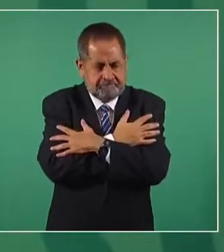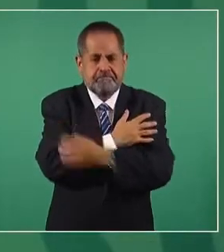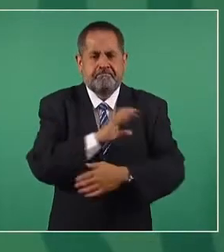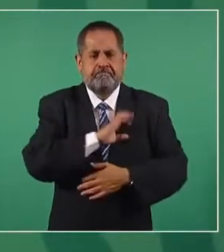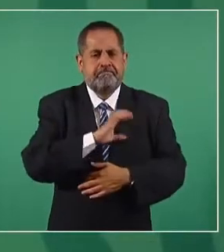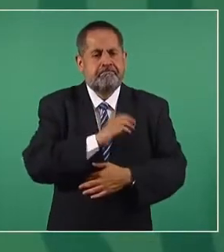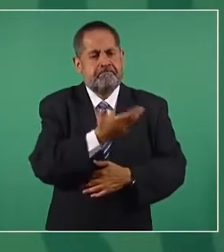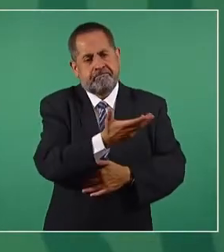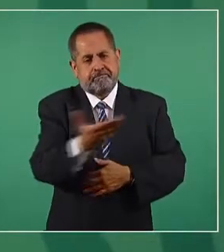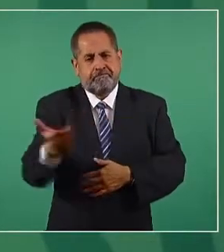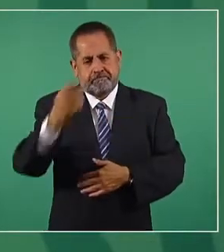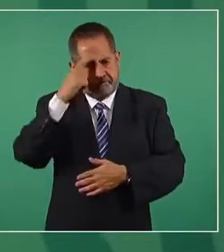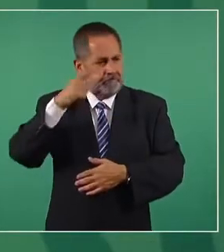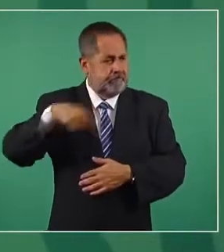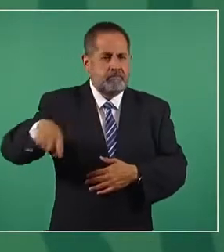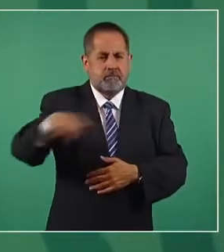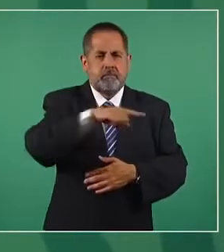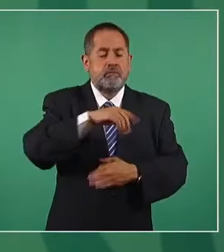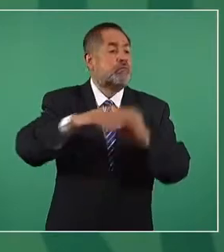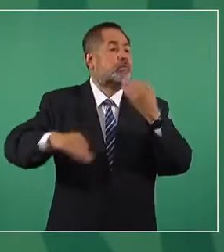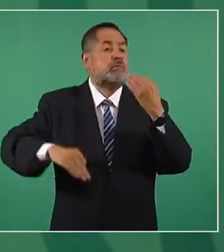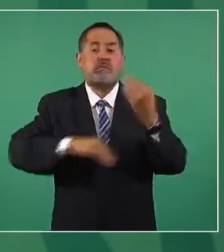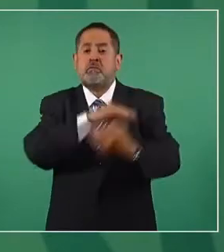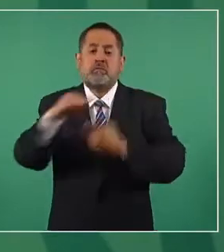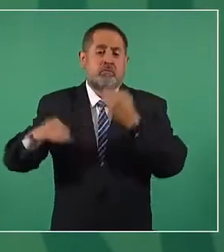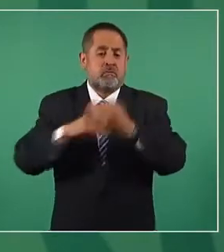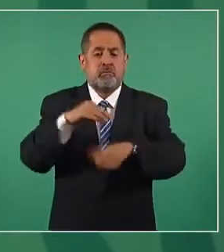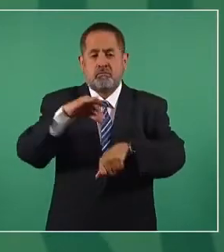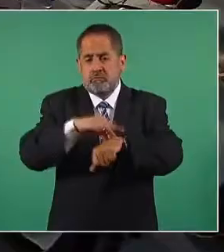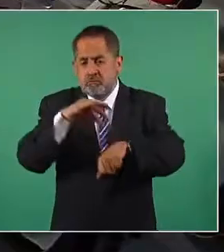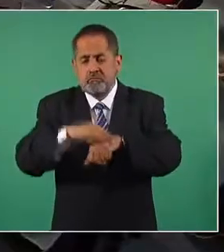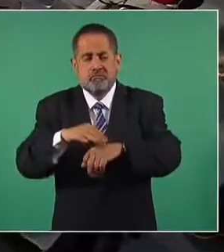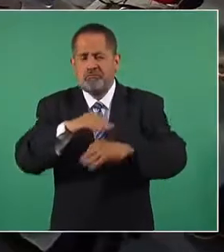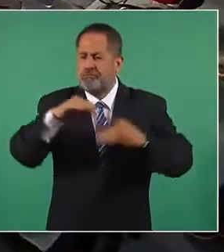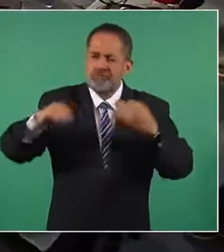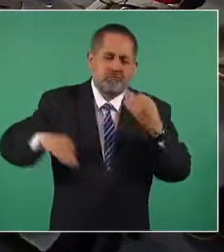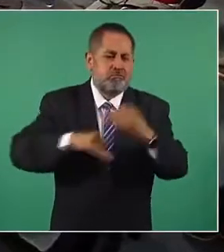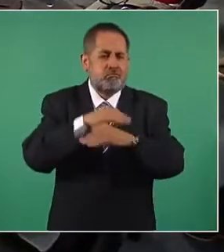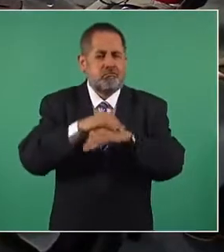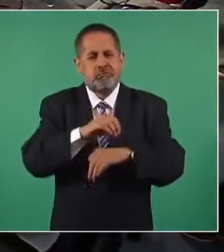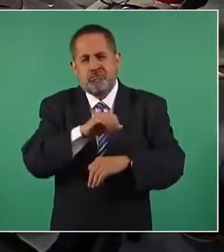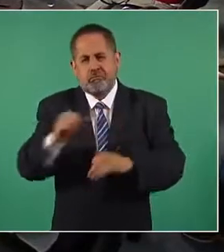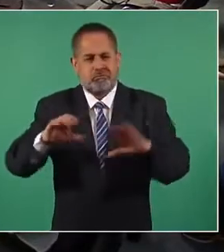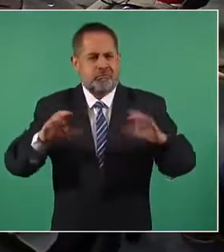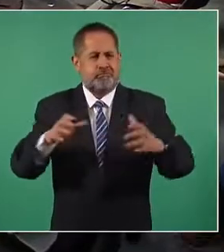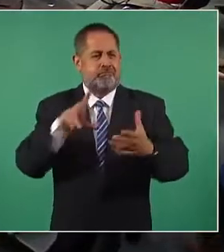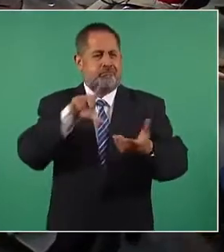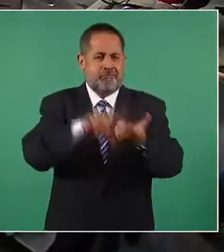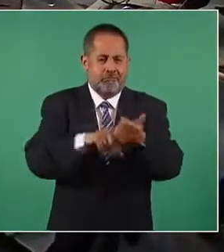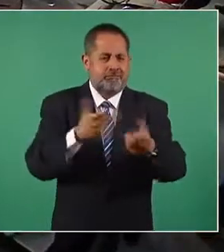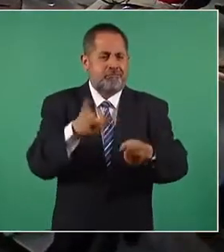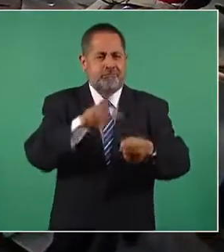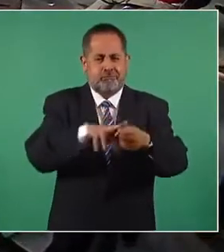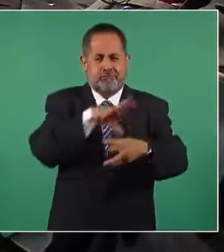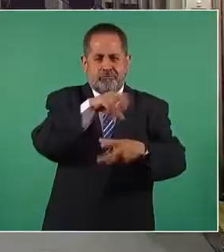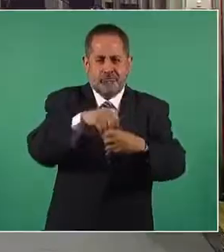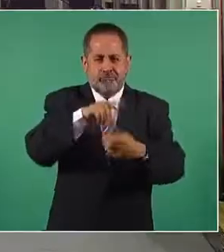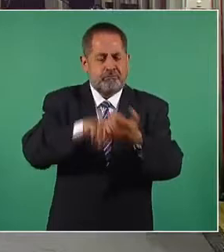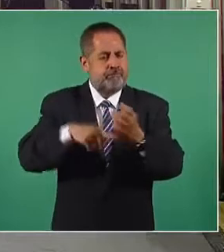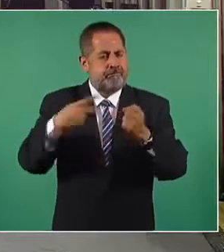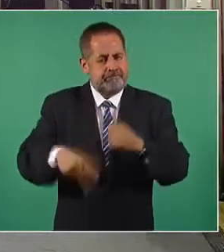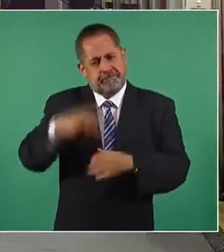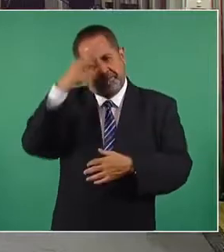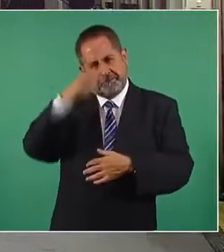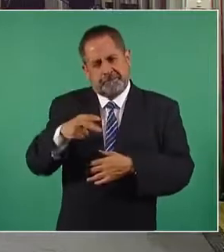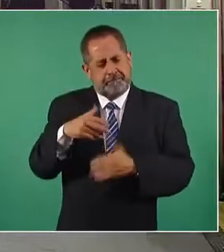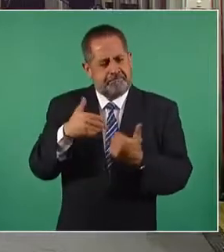fraterno, cariñoso para todo el personal médico, para todo el sector de salud de nuestro país